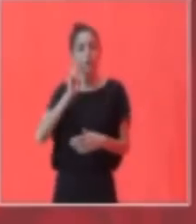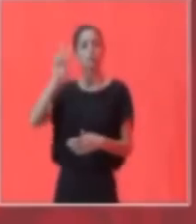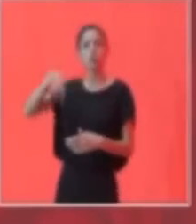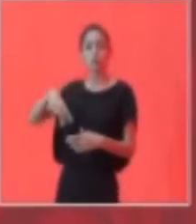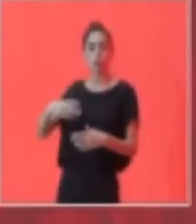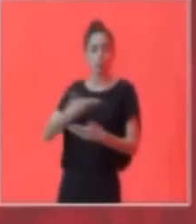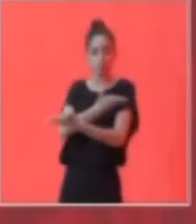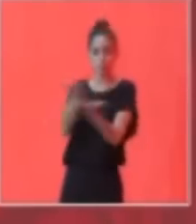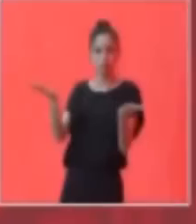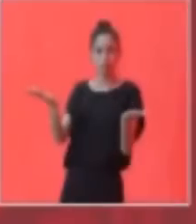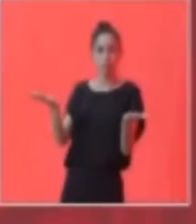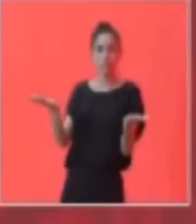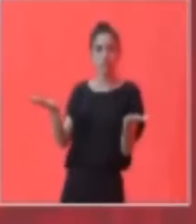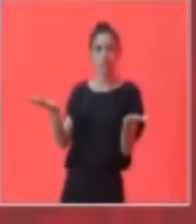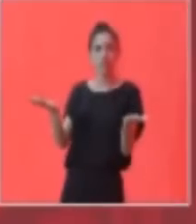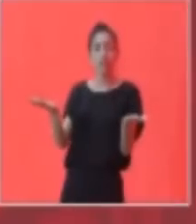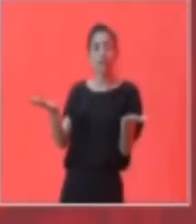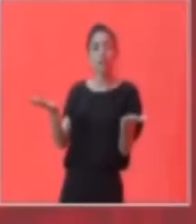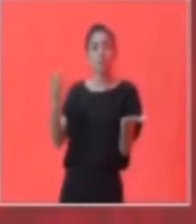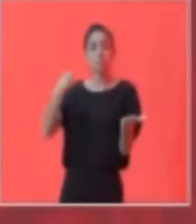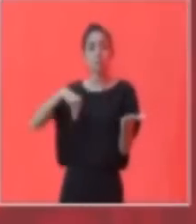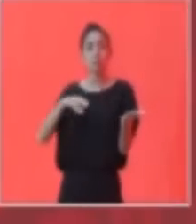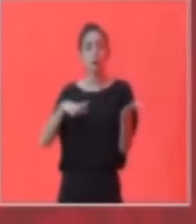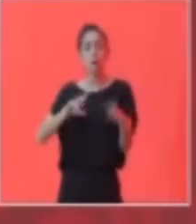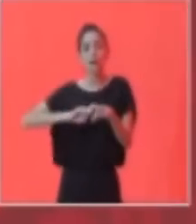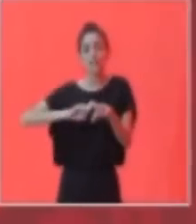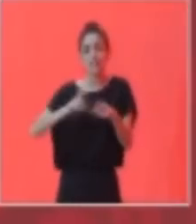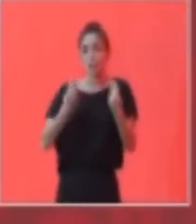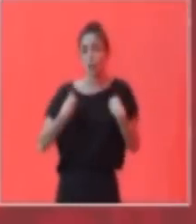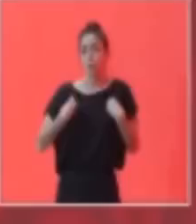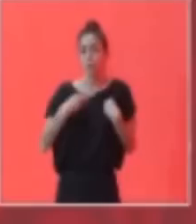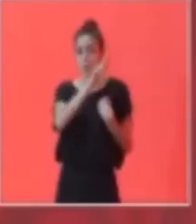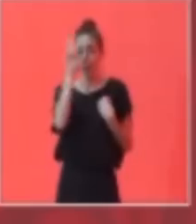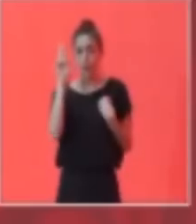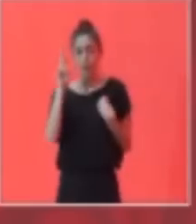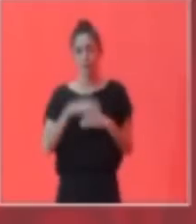parte, como lo es el estilo de vida madrileño.